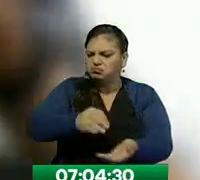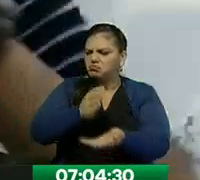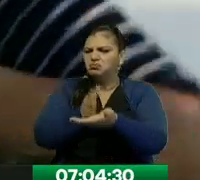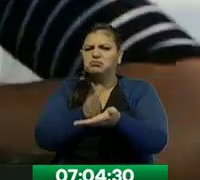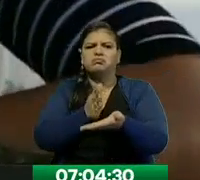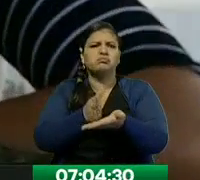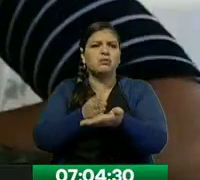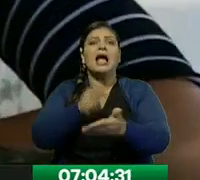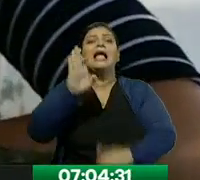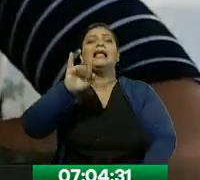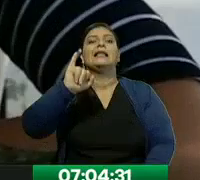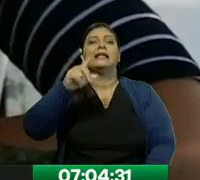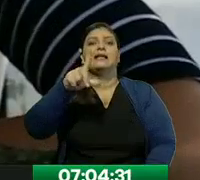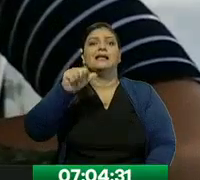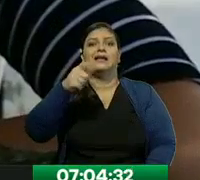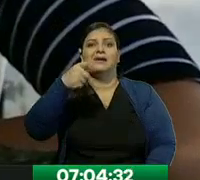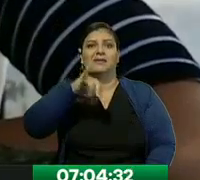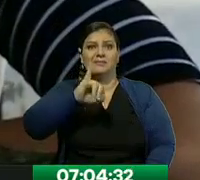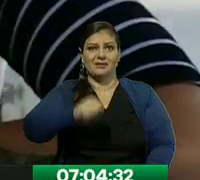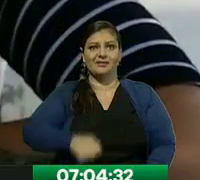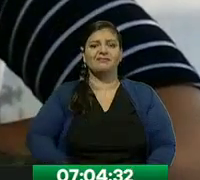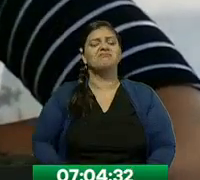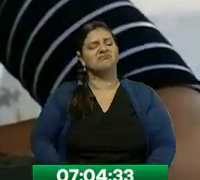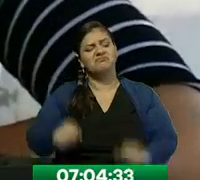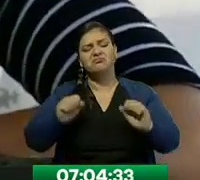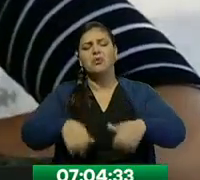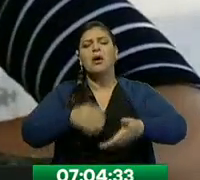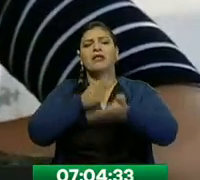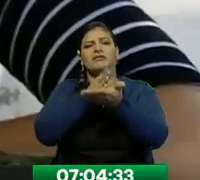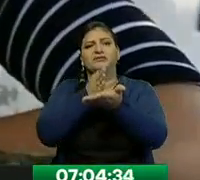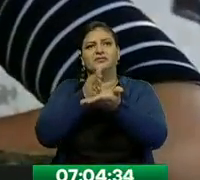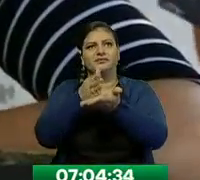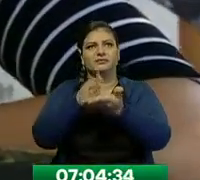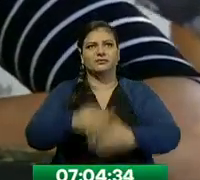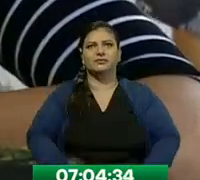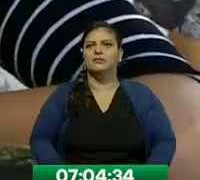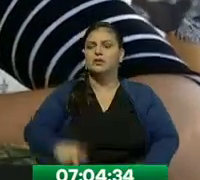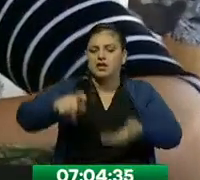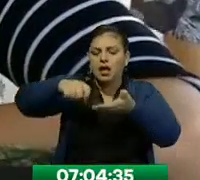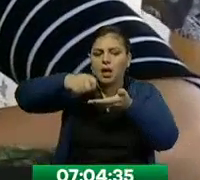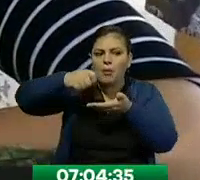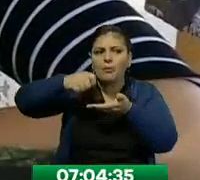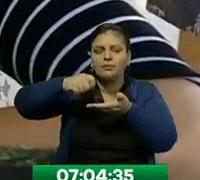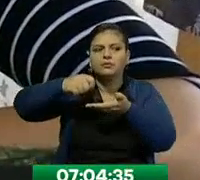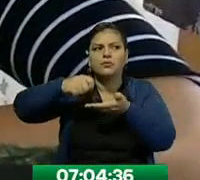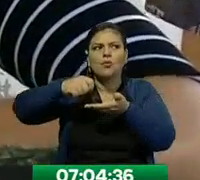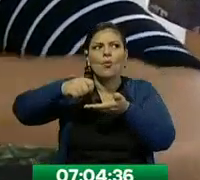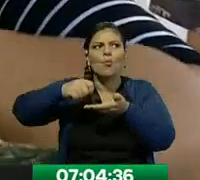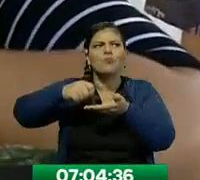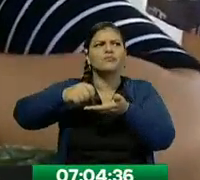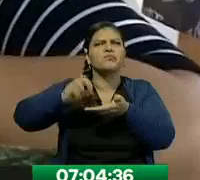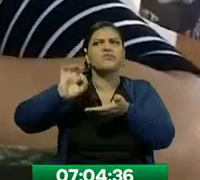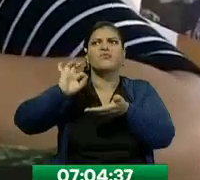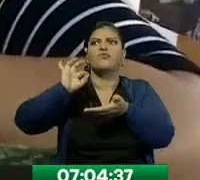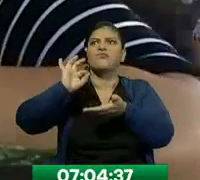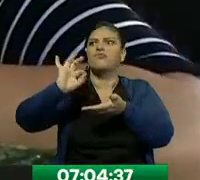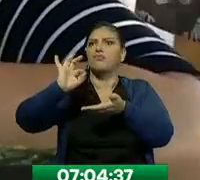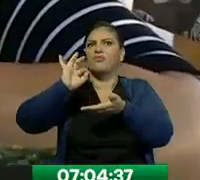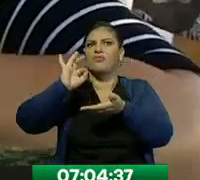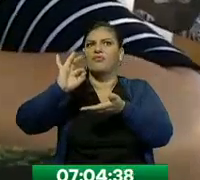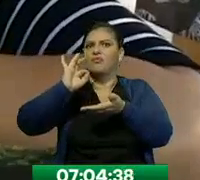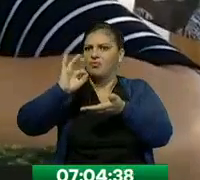el chiquito lo recomiendo a todas las personas tienen un sabor entre entre la hoja de